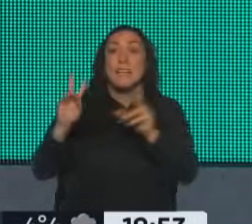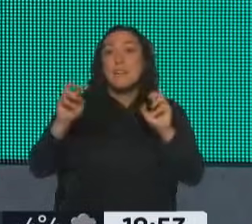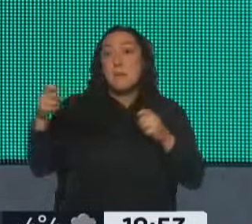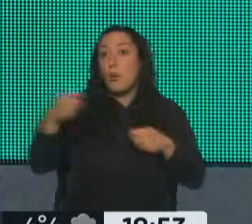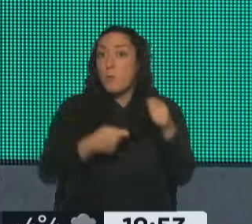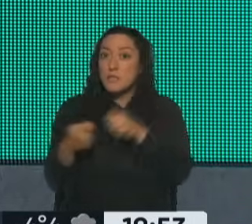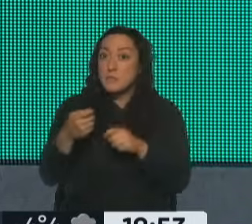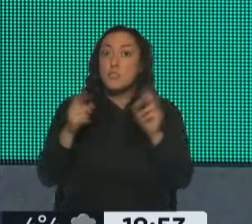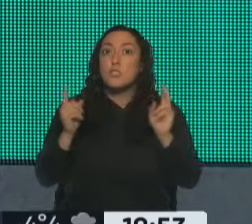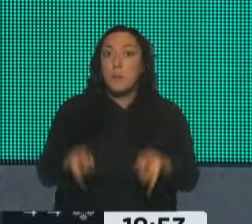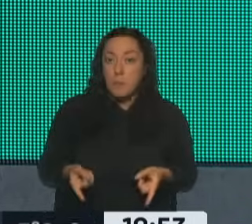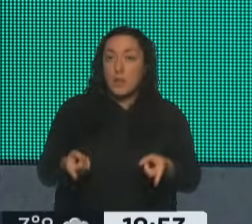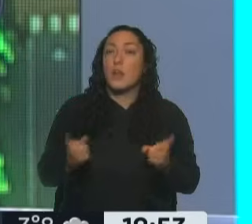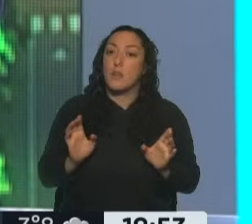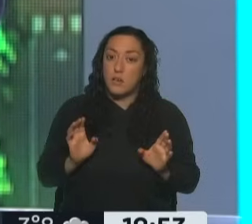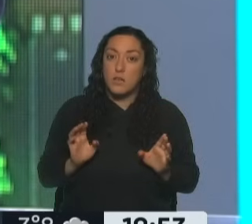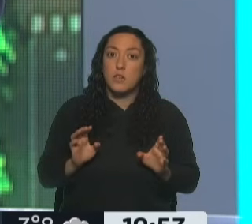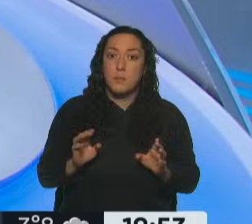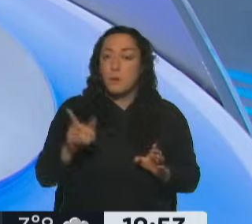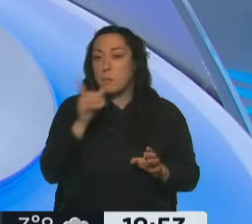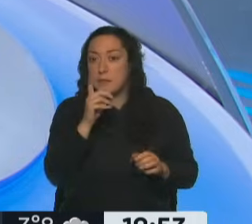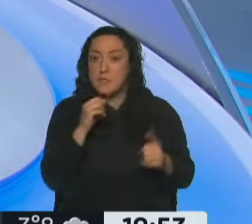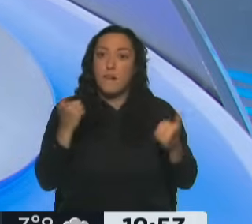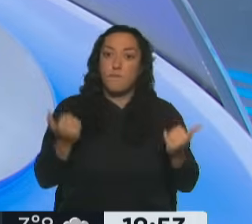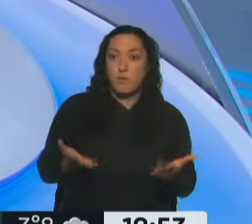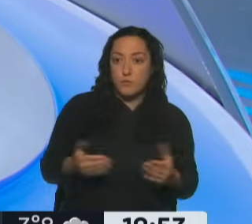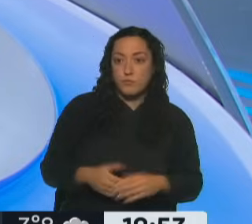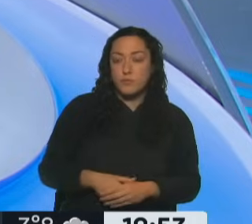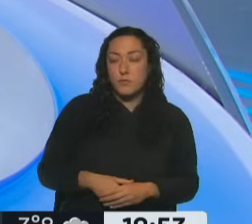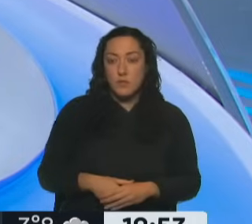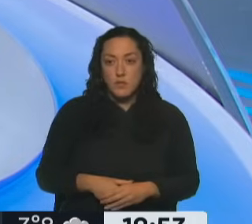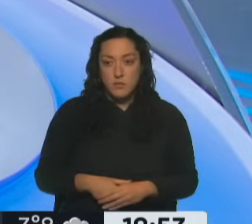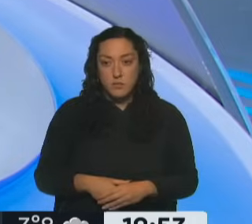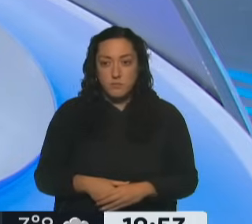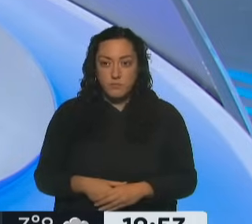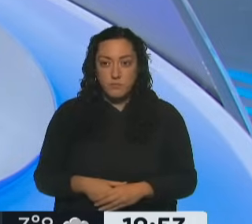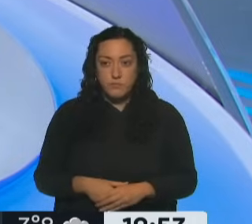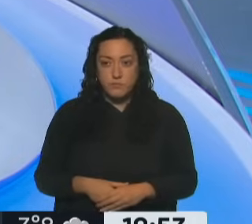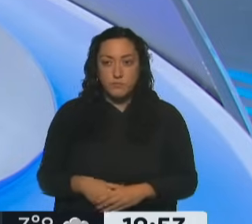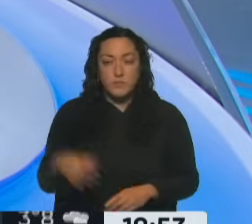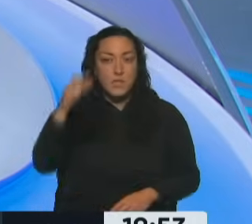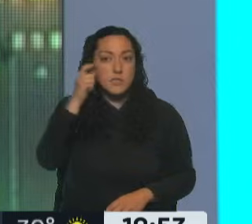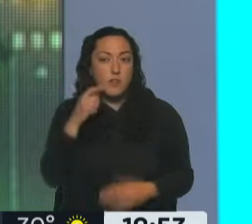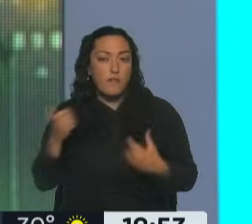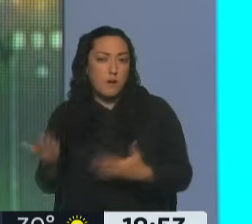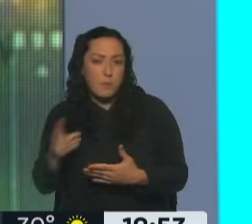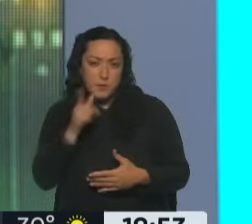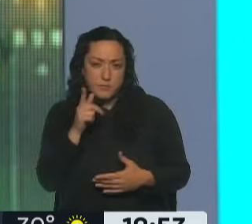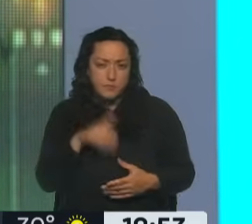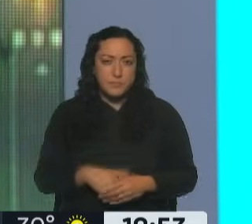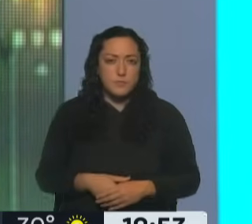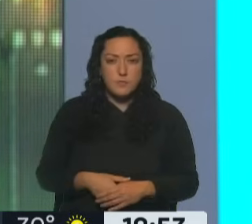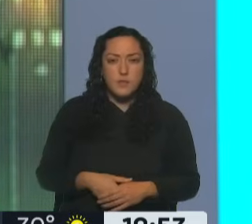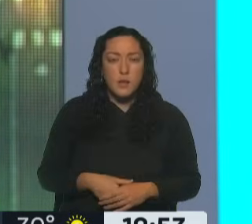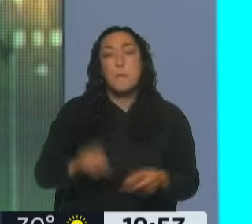¿eh? Pero eso lo favorecería. la participación es Kicillof. una ley. Para modificarla